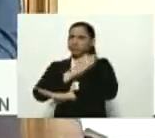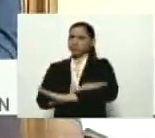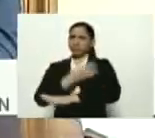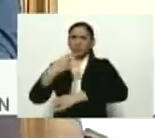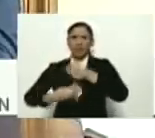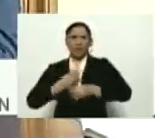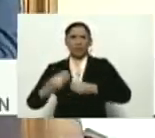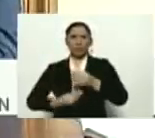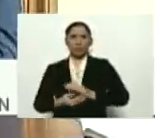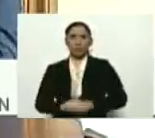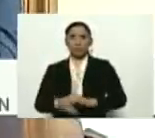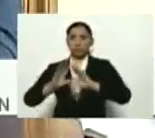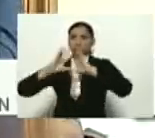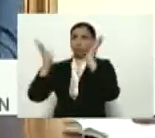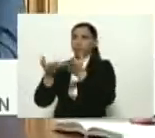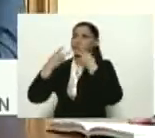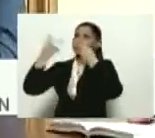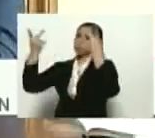hecho mundial,